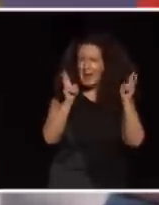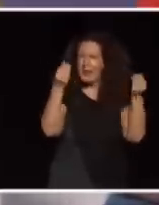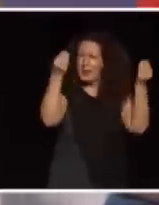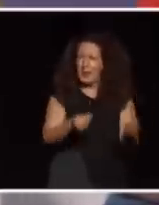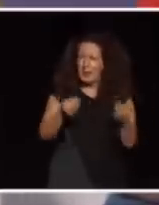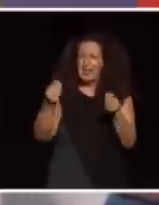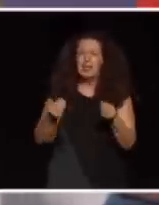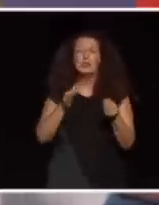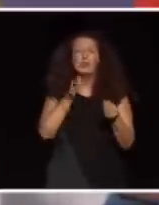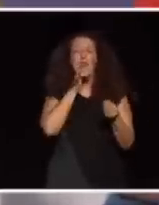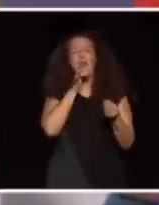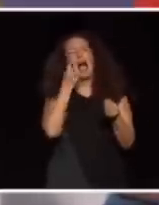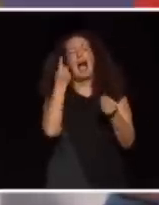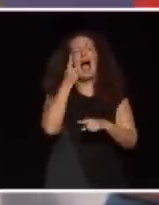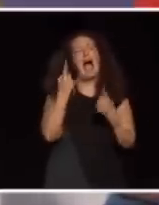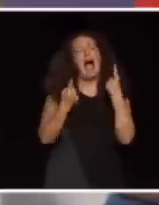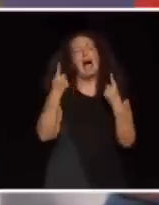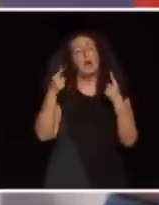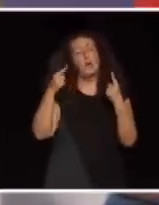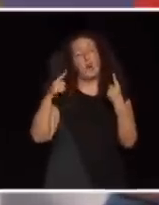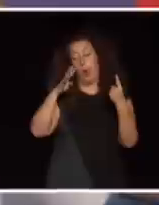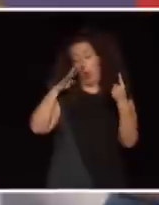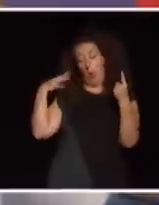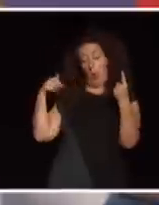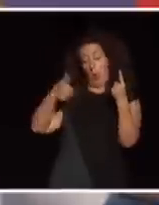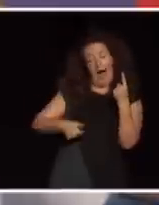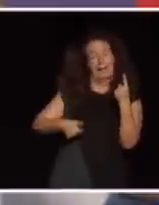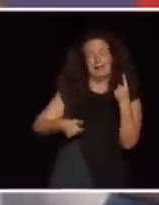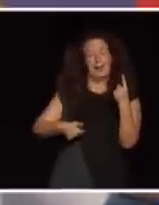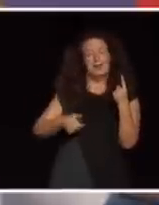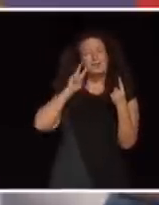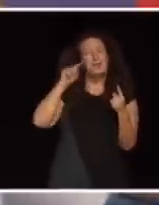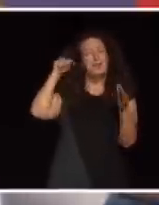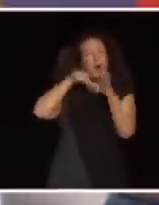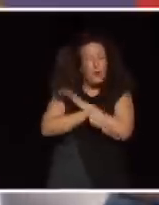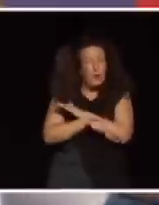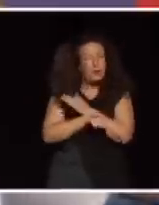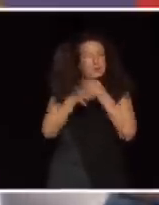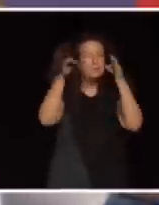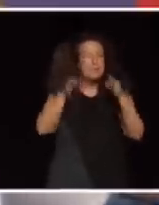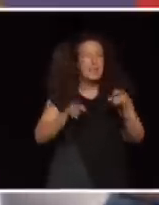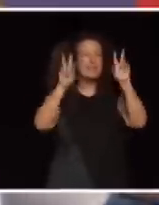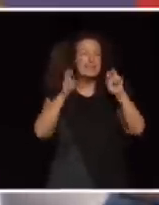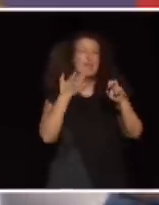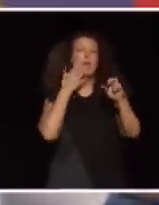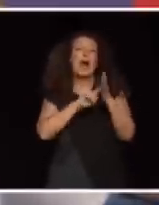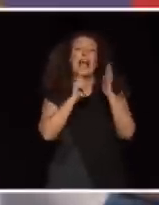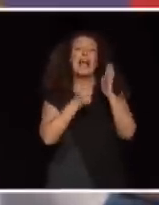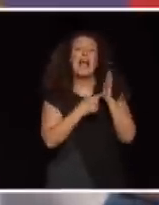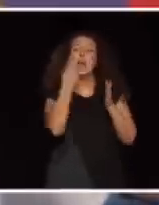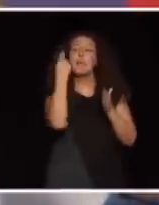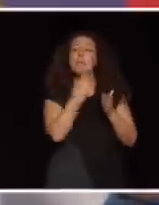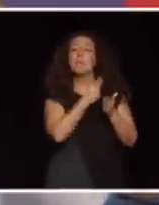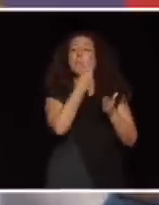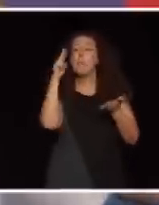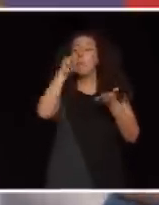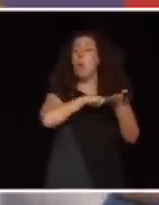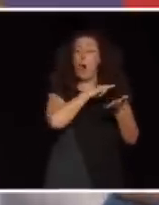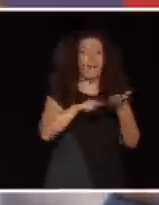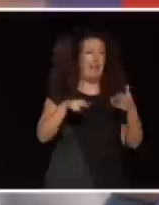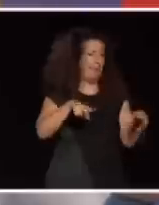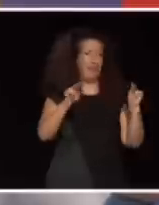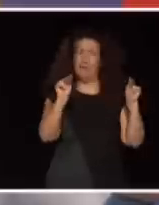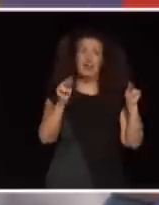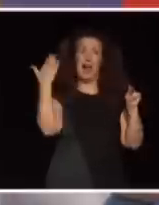quedado completamente soslayados en esta legislatura. No hemos sido capaces ni siquiera de derogar la ley Mordaza, algo a lo que se